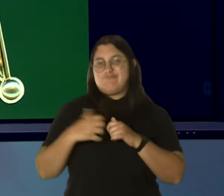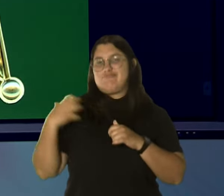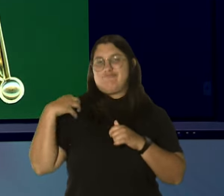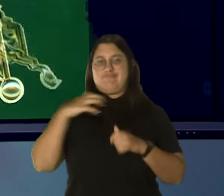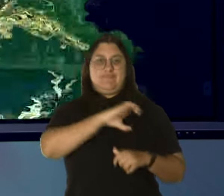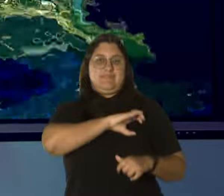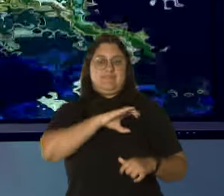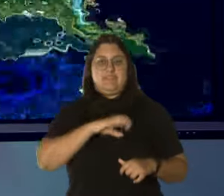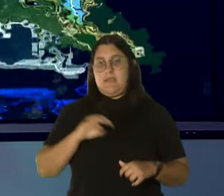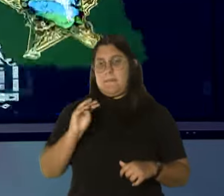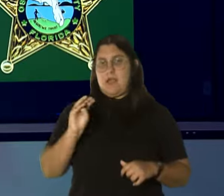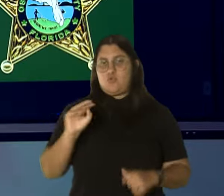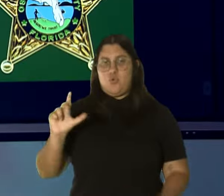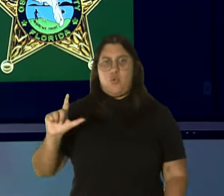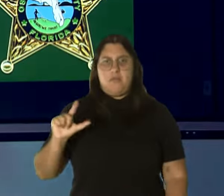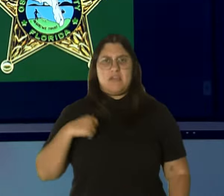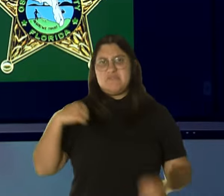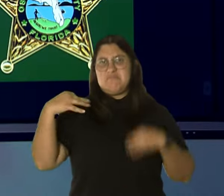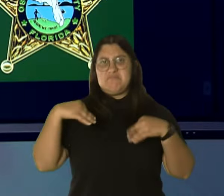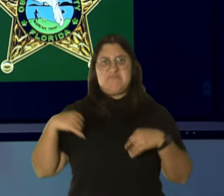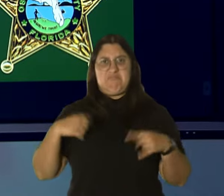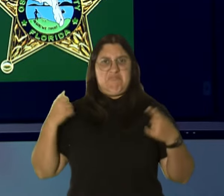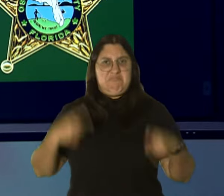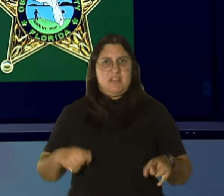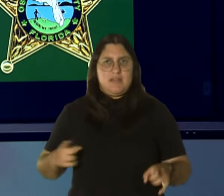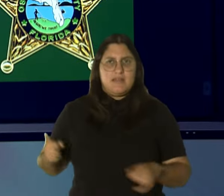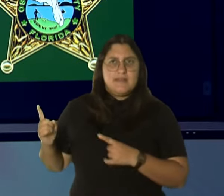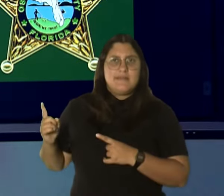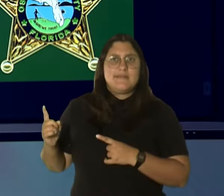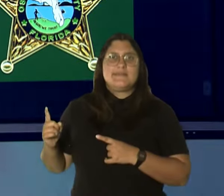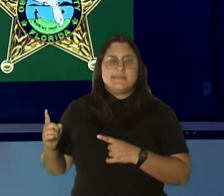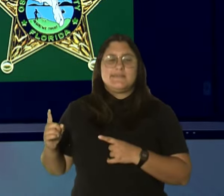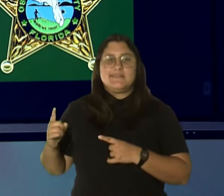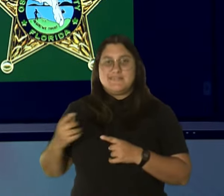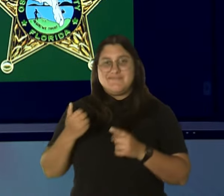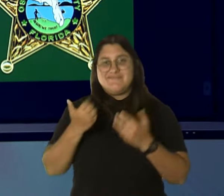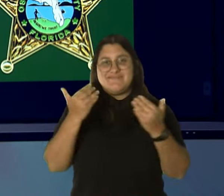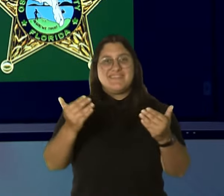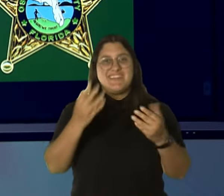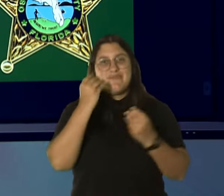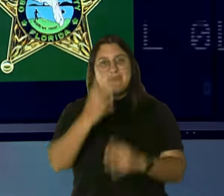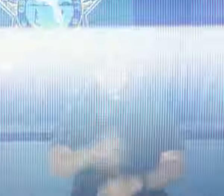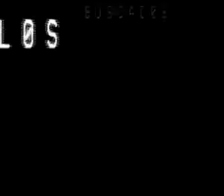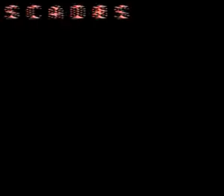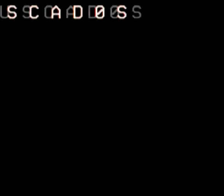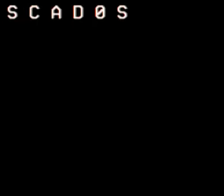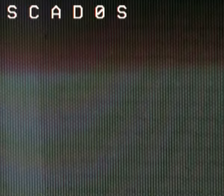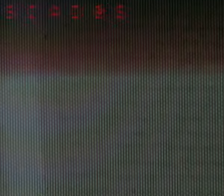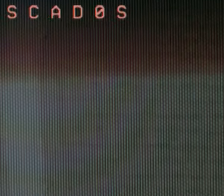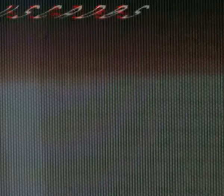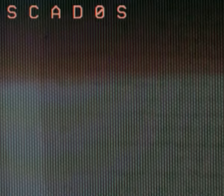indicar Qué pasó con con este individuo Qué hizo así que adelante Sheriff con la